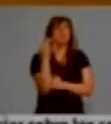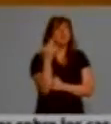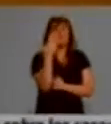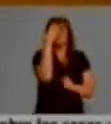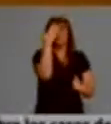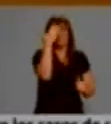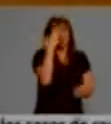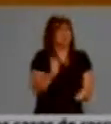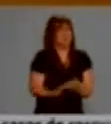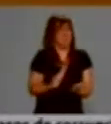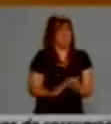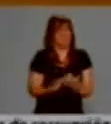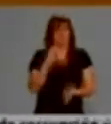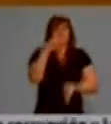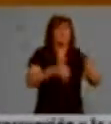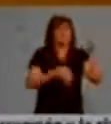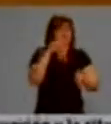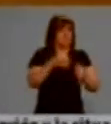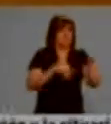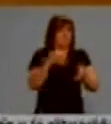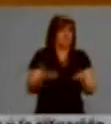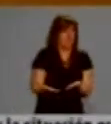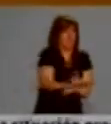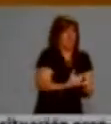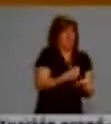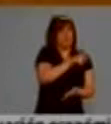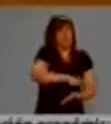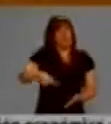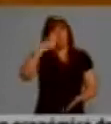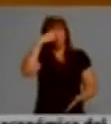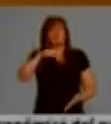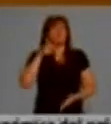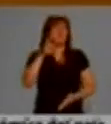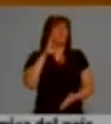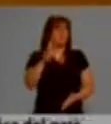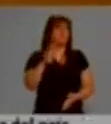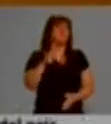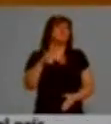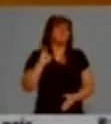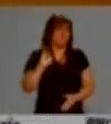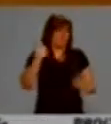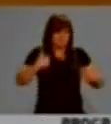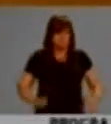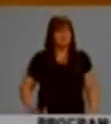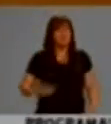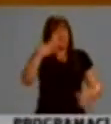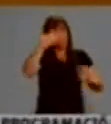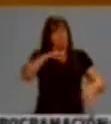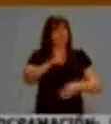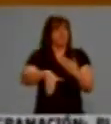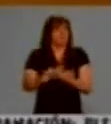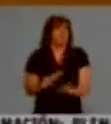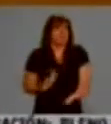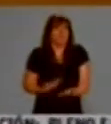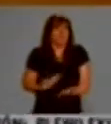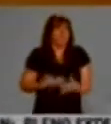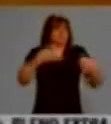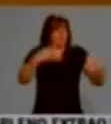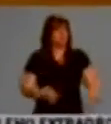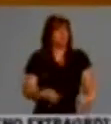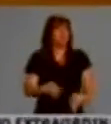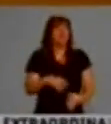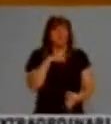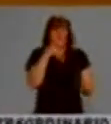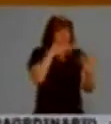principal fundamento de la justicia, que, como todo el mundo sabe, es el derecho a la presunción de inocencia. Significa que para toda persona,